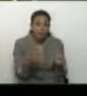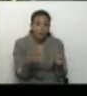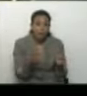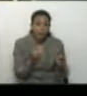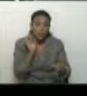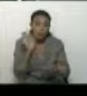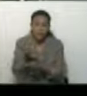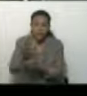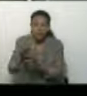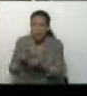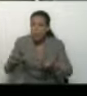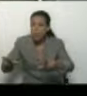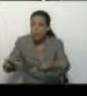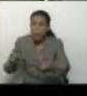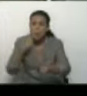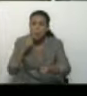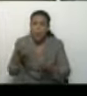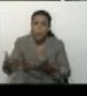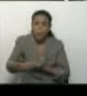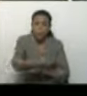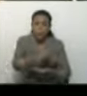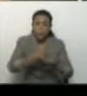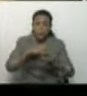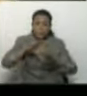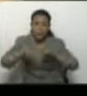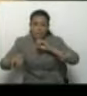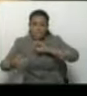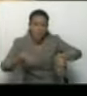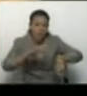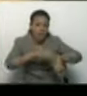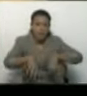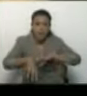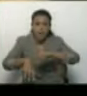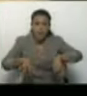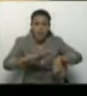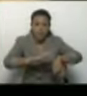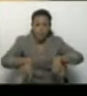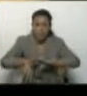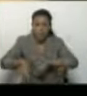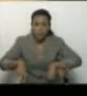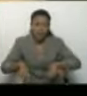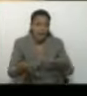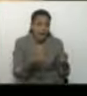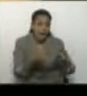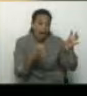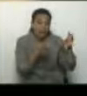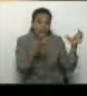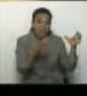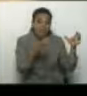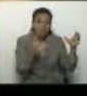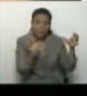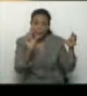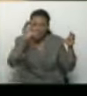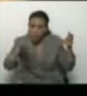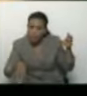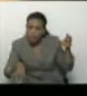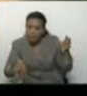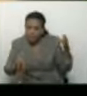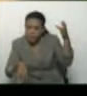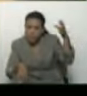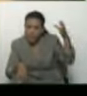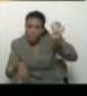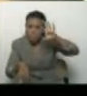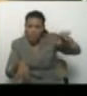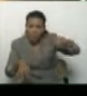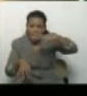canasta, la cual cuenta con un separador. No sé si pueden notar cómo las pelotas grandes se quedan arriba y las pelotas pequeñas descienden a la